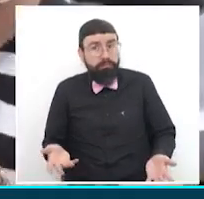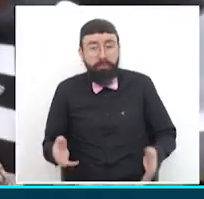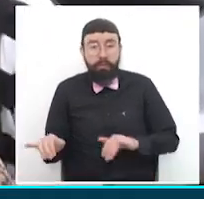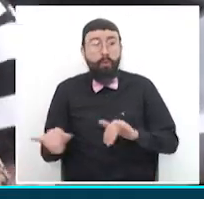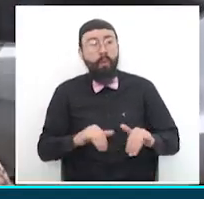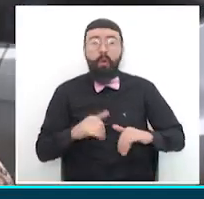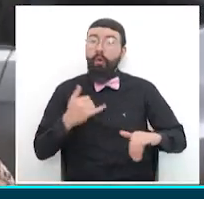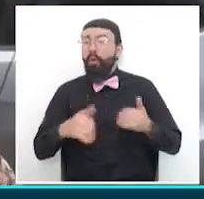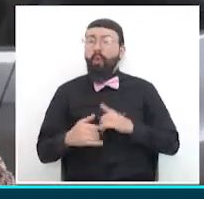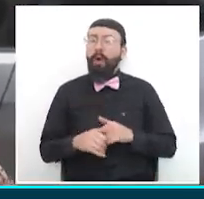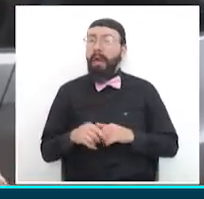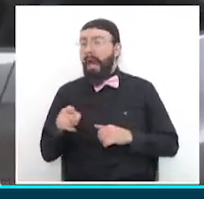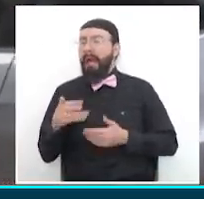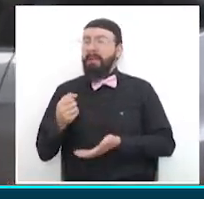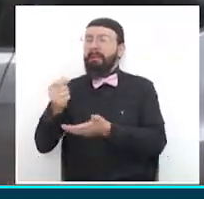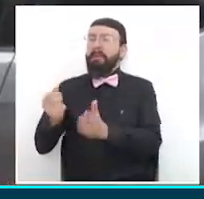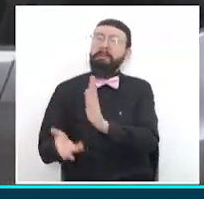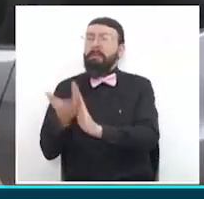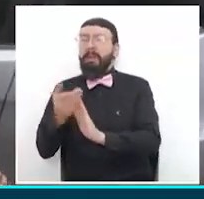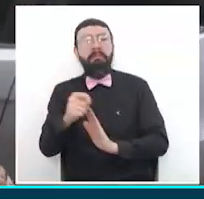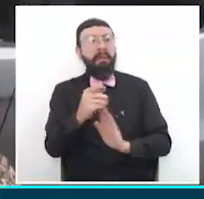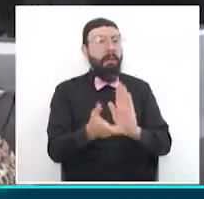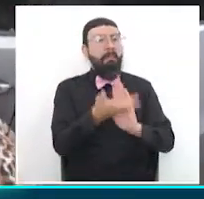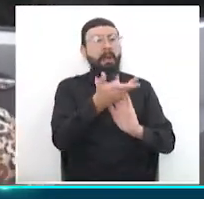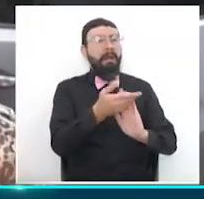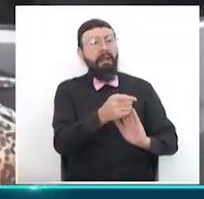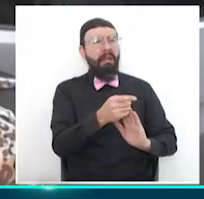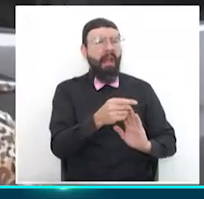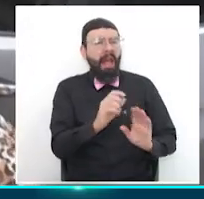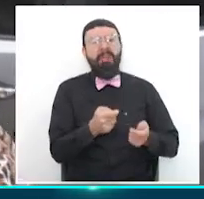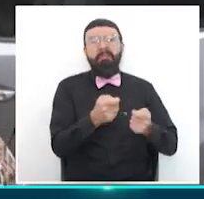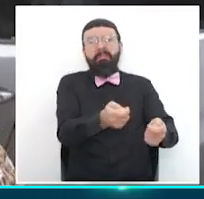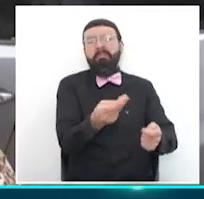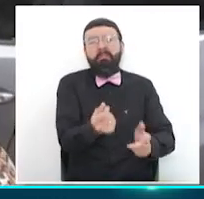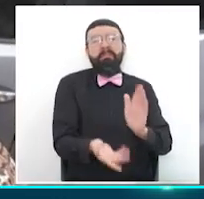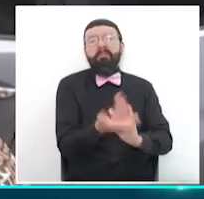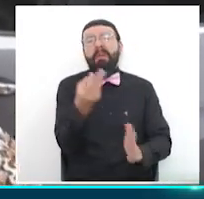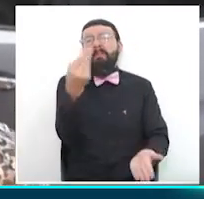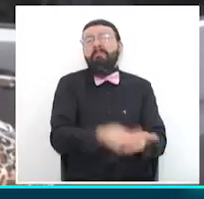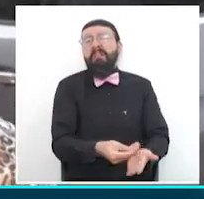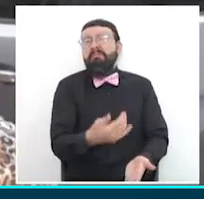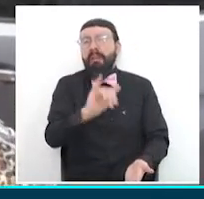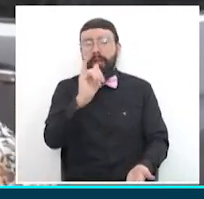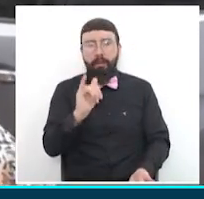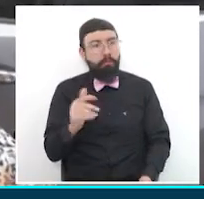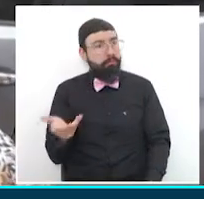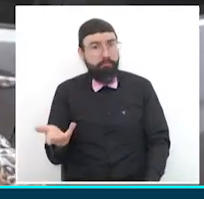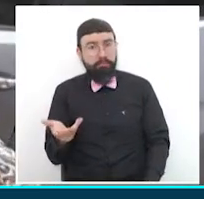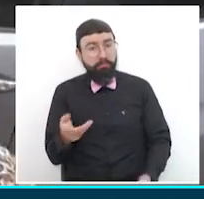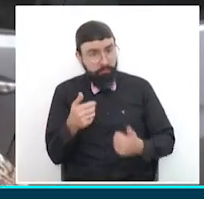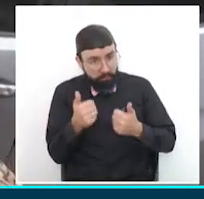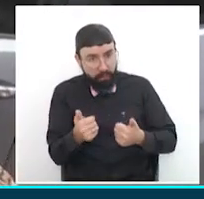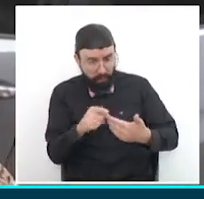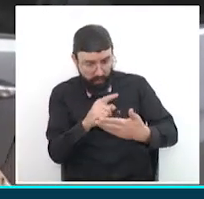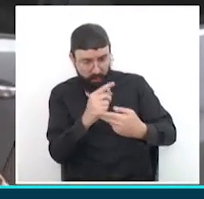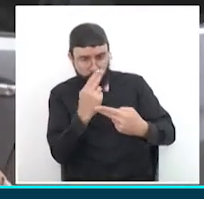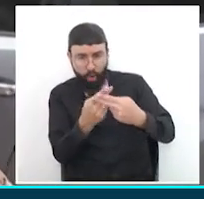al Team Marín de Dos Pingüe, cobrémosle esto, porque no aparece, no está bien.